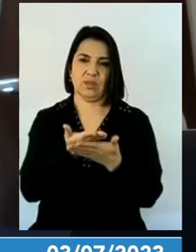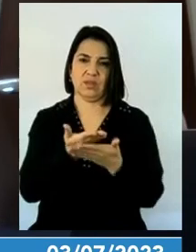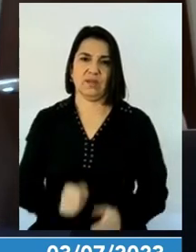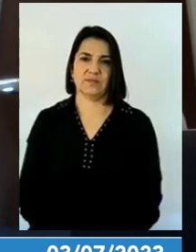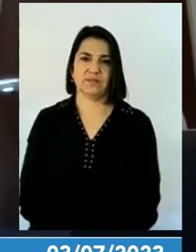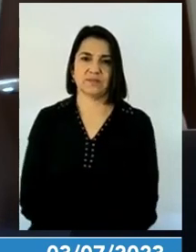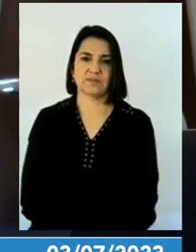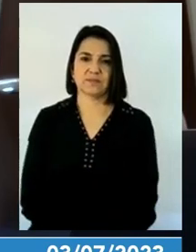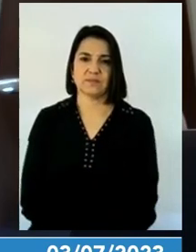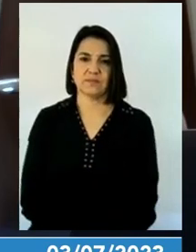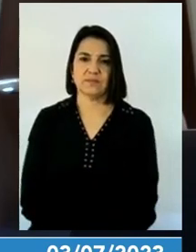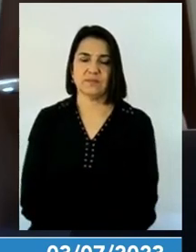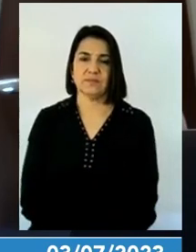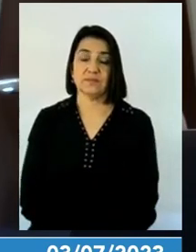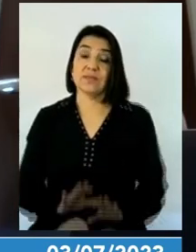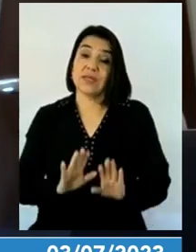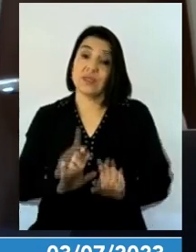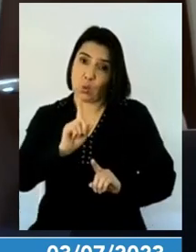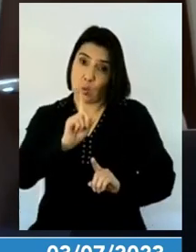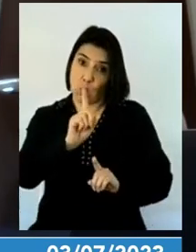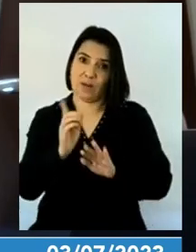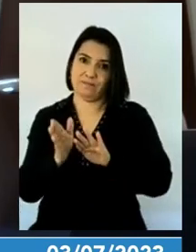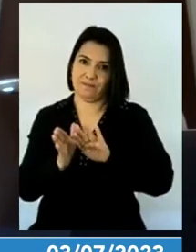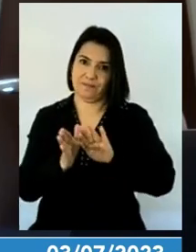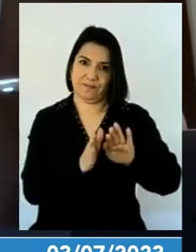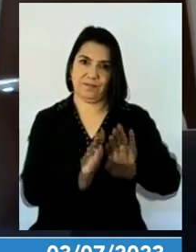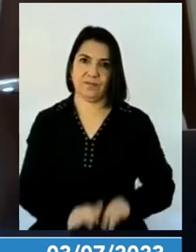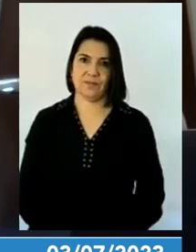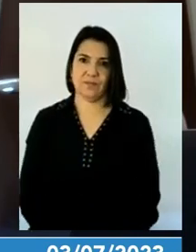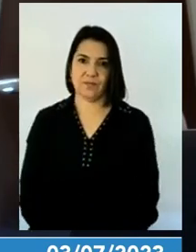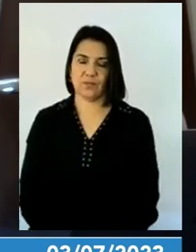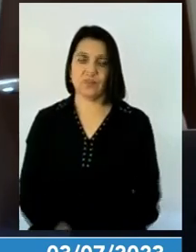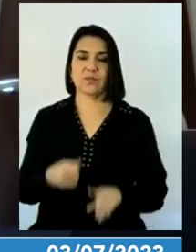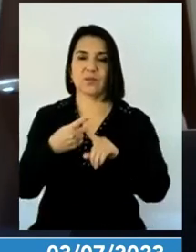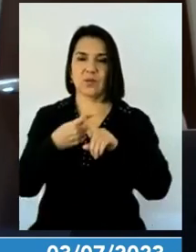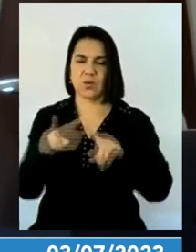Eso por una parte. Los otros puntos